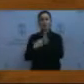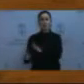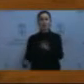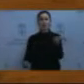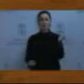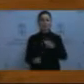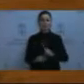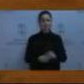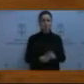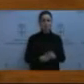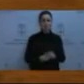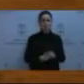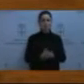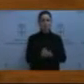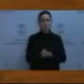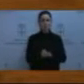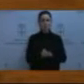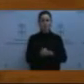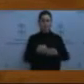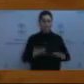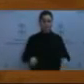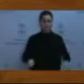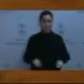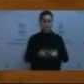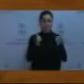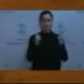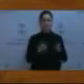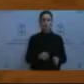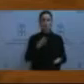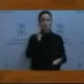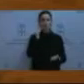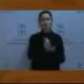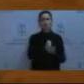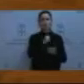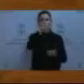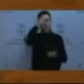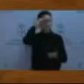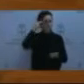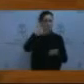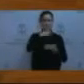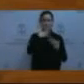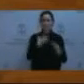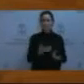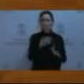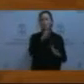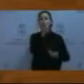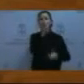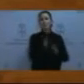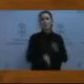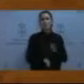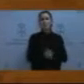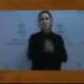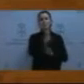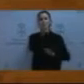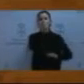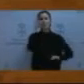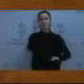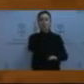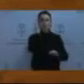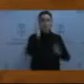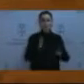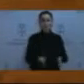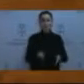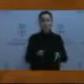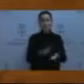discriminación, también venía a romper los estereotipos vigentes aún en el medio rural. Y es que, además, convertía